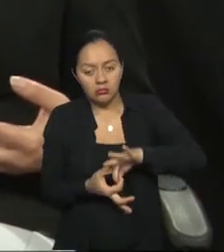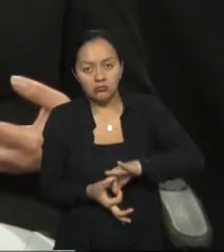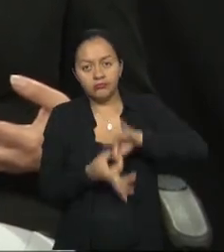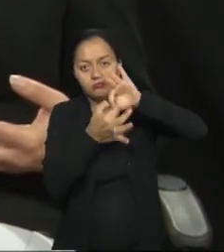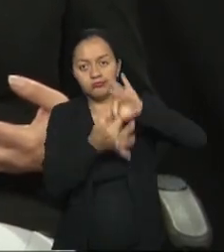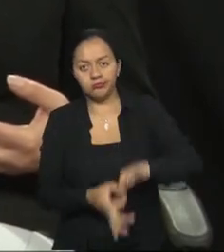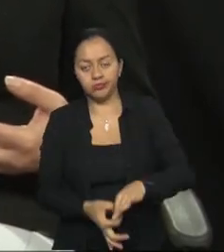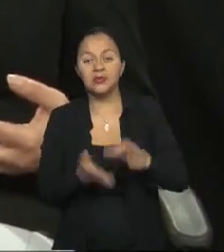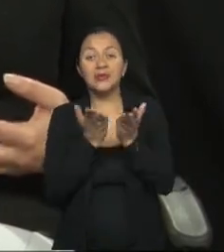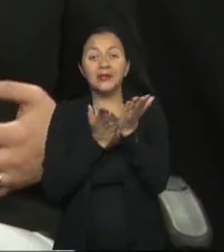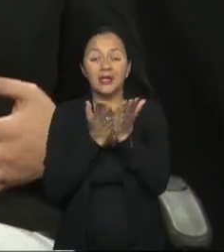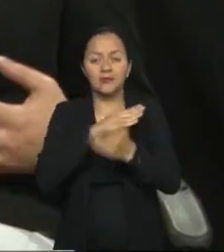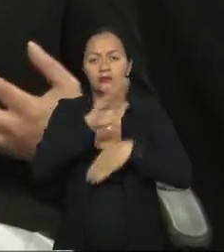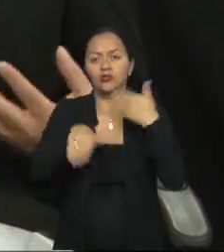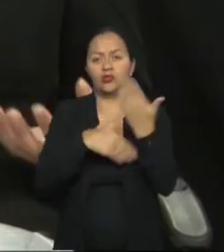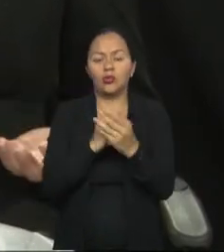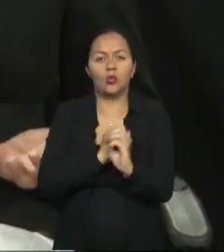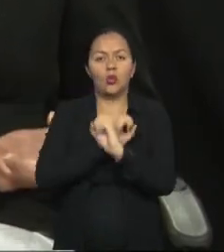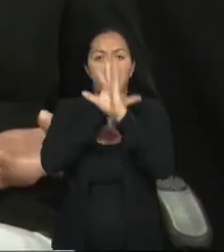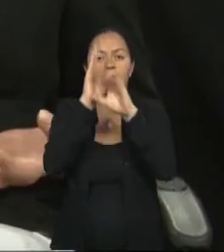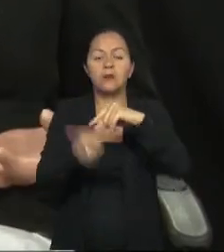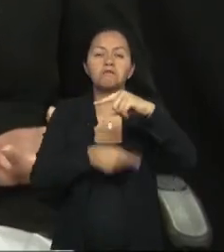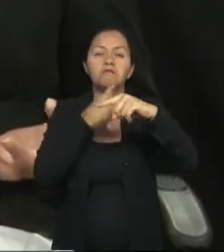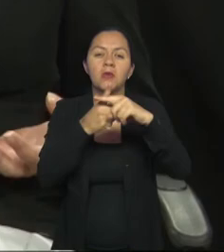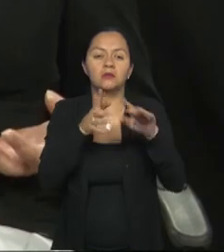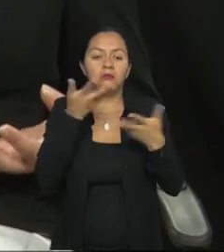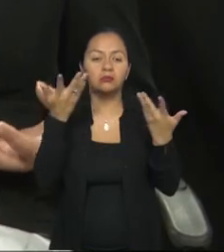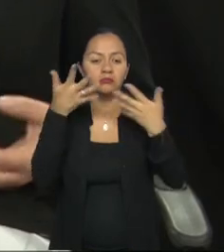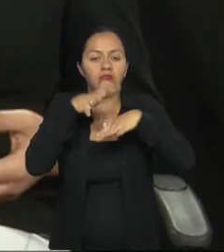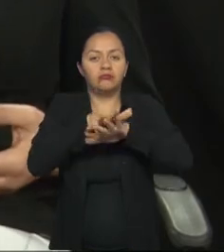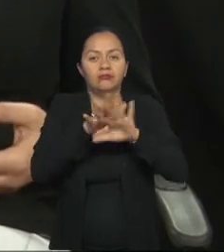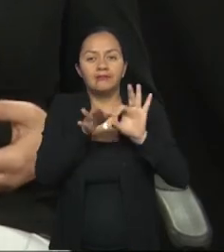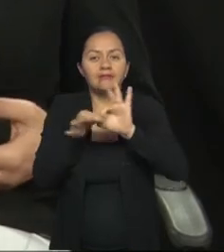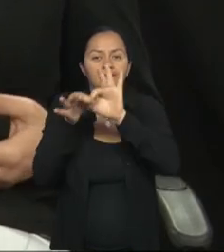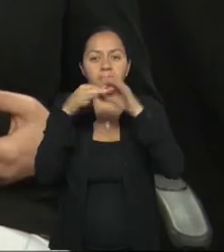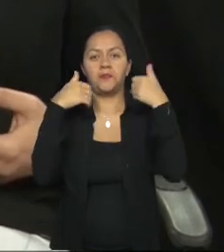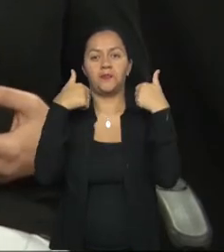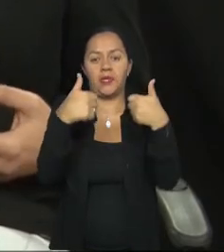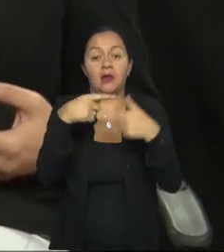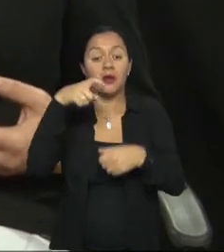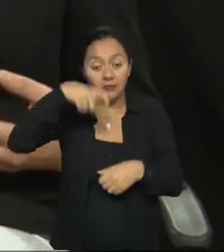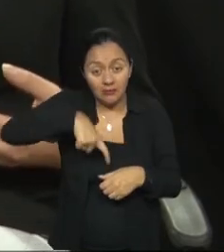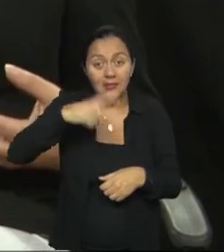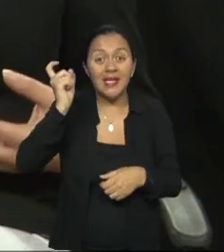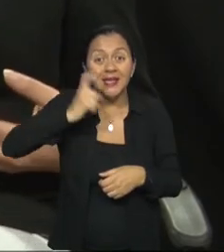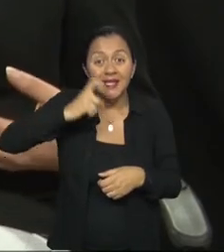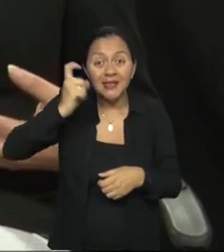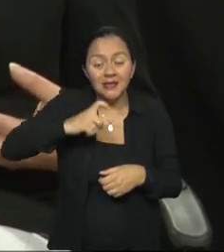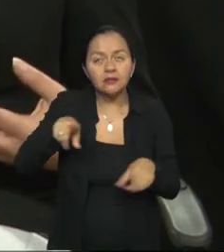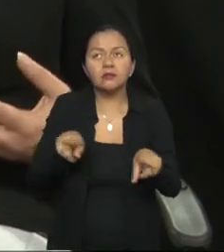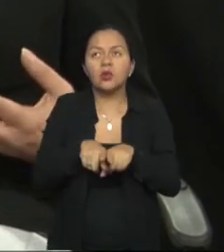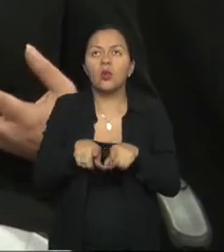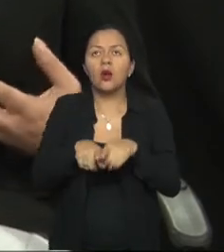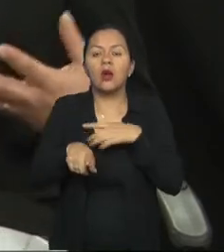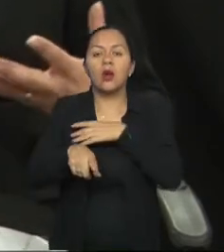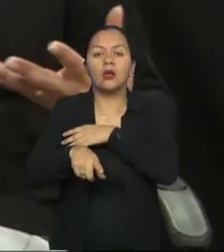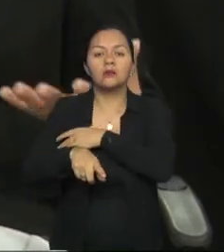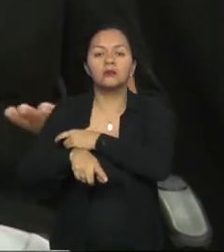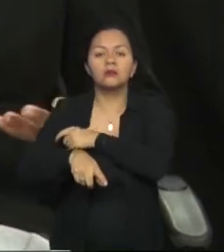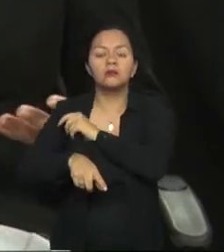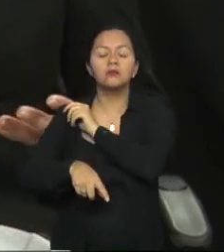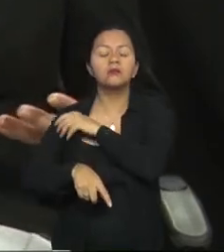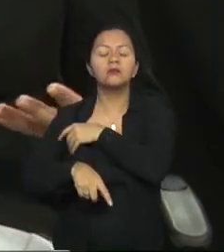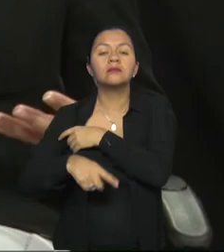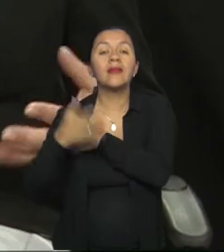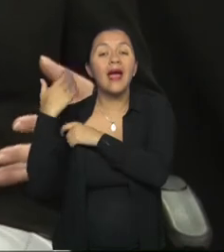están ofreciendo sea un poco más integral. Entonces, es necesario, como se decía